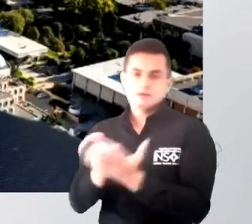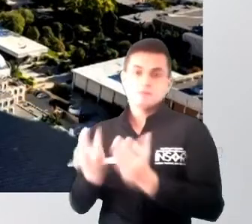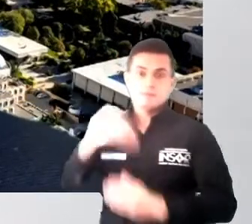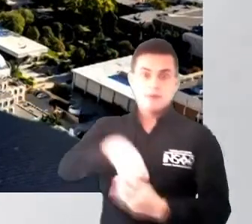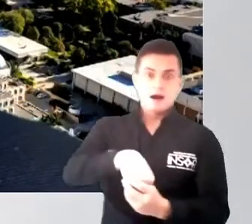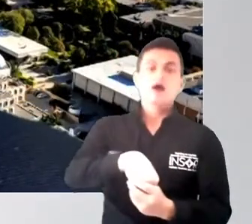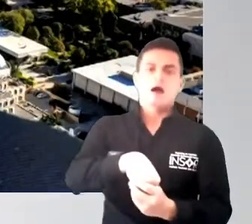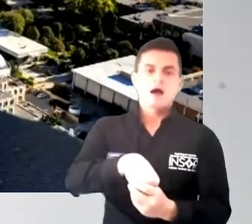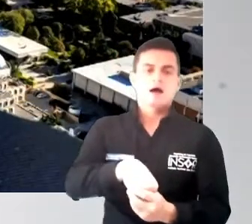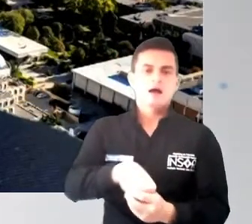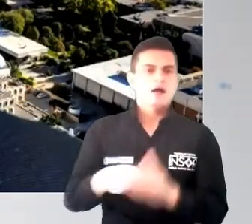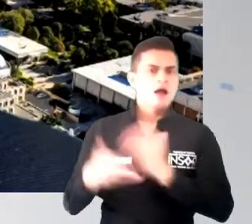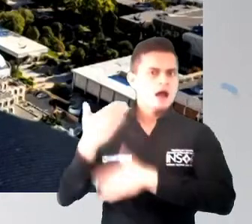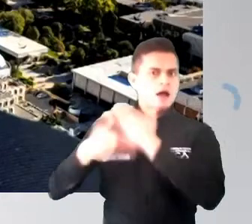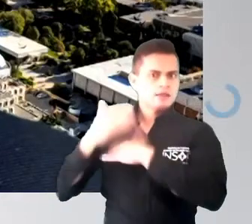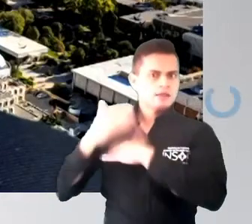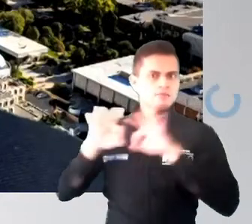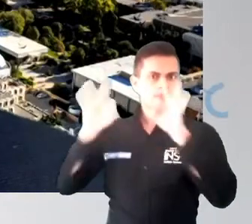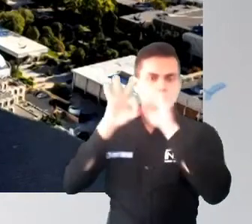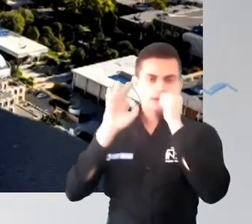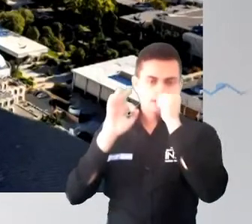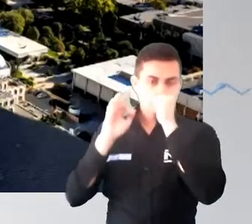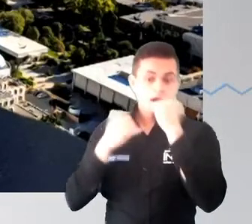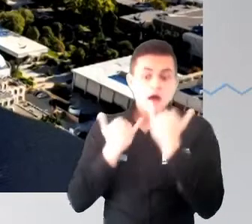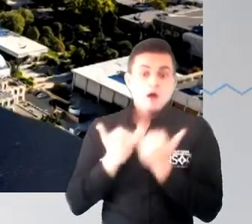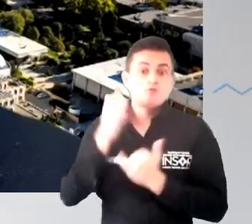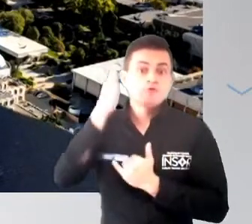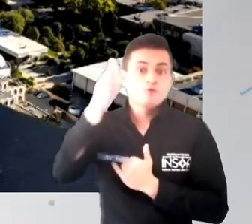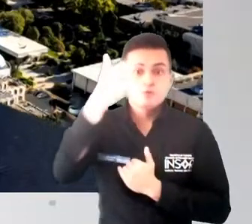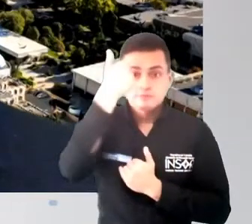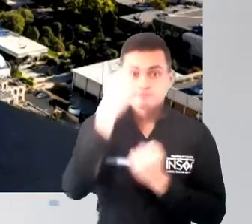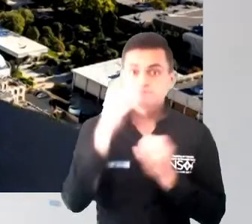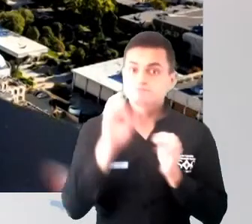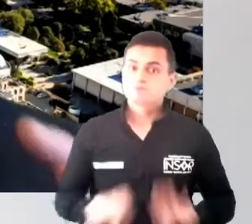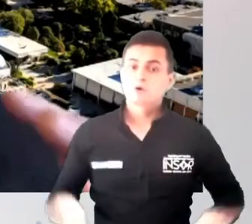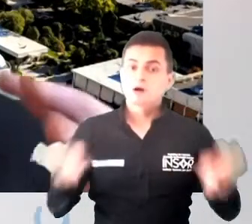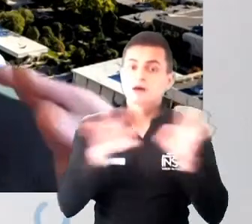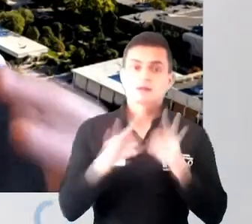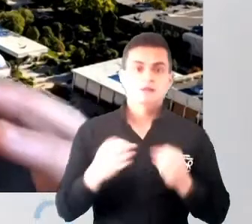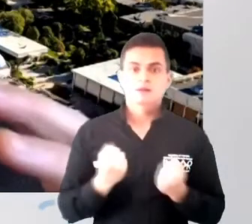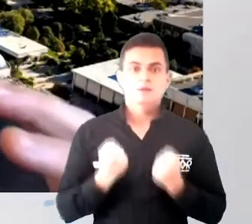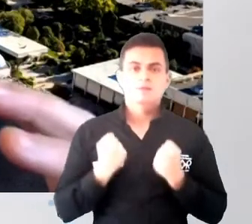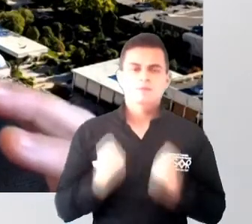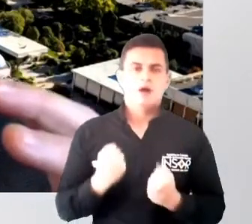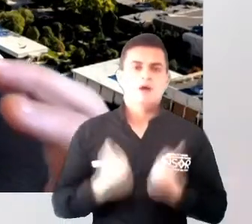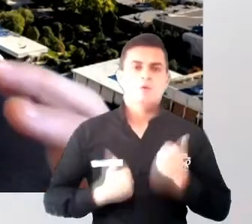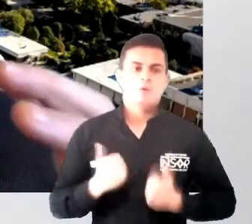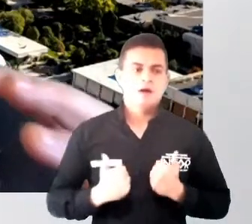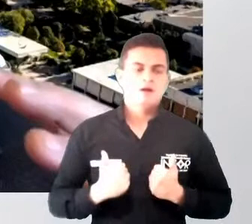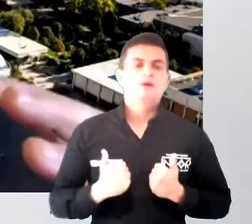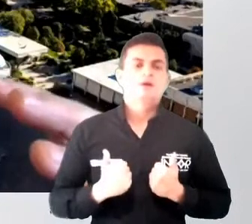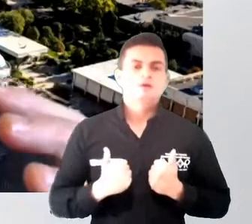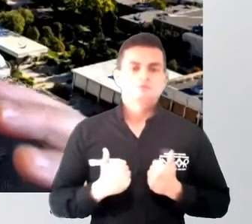futuro, lo que creo que va a ser mucho más importante es que nosotros vamos a decidir